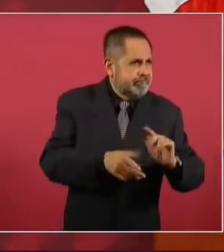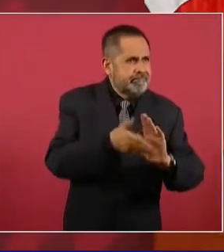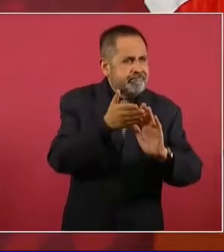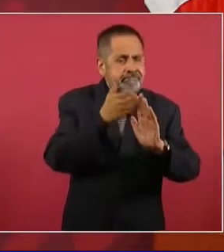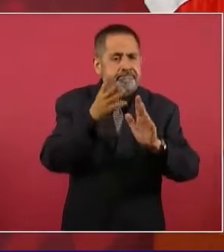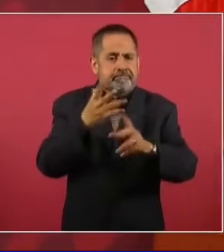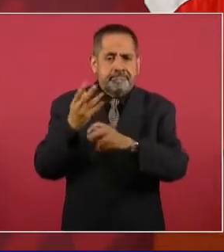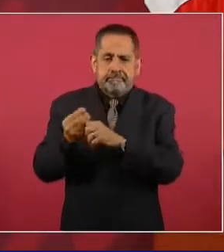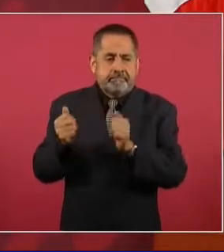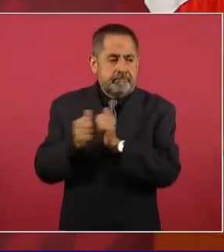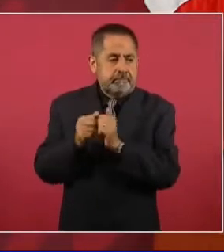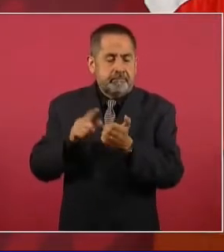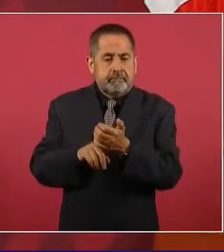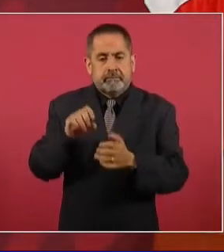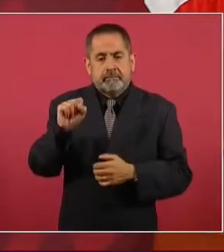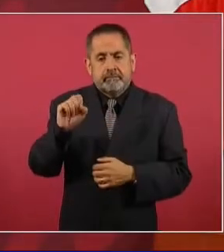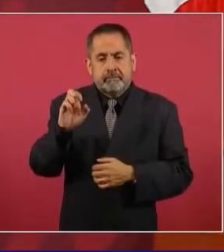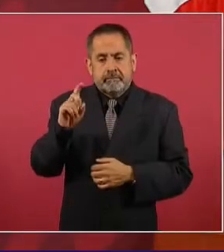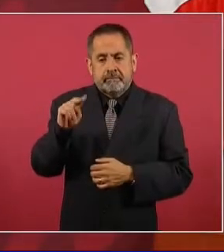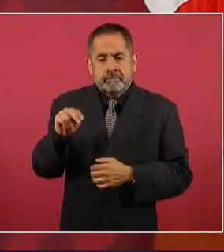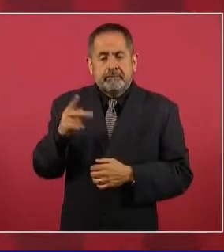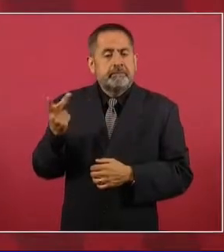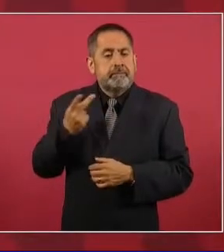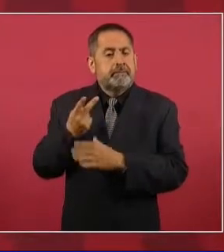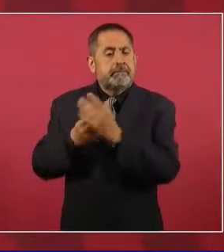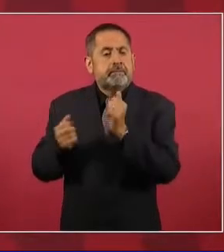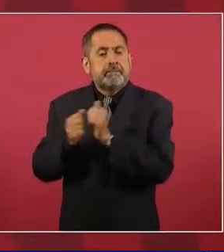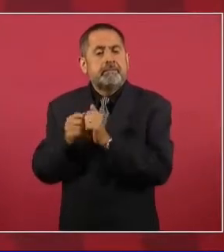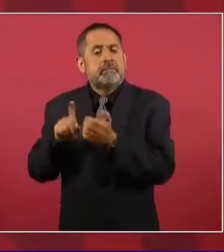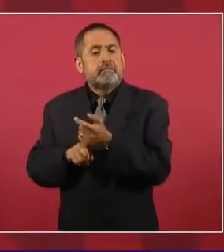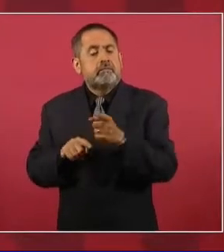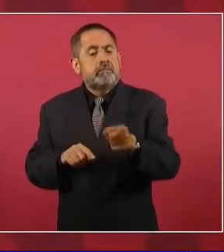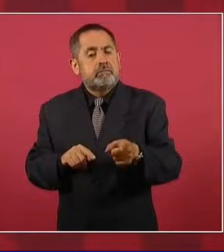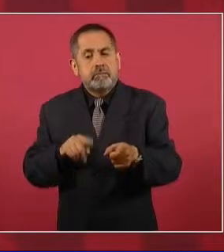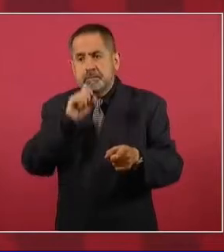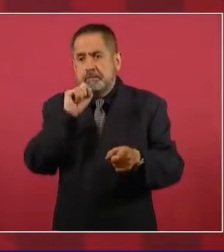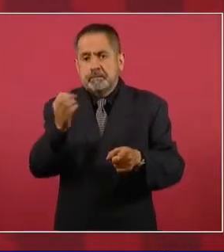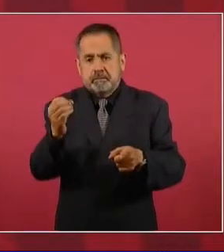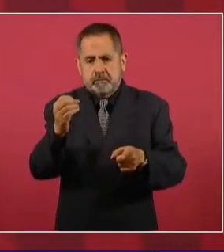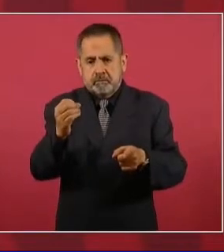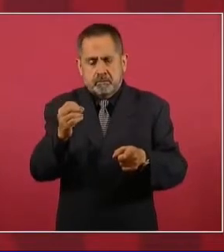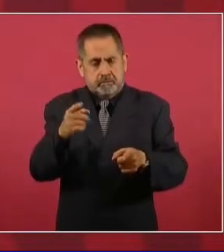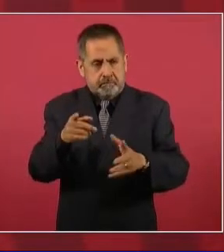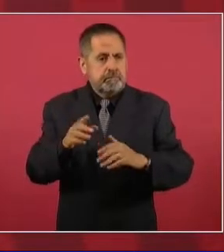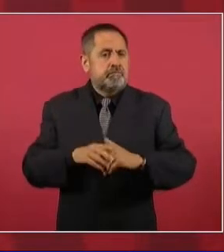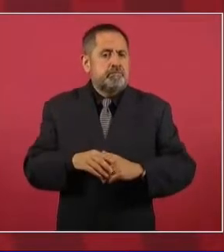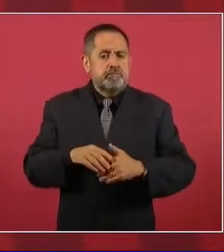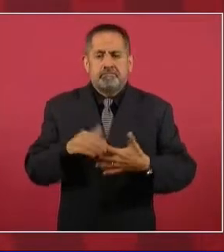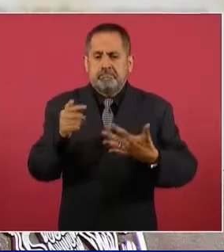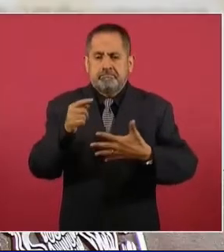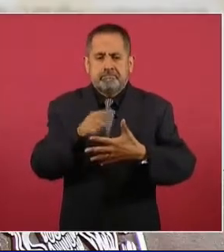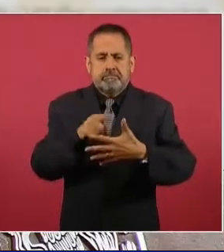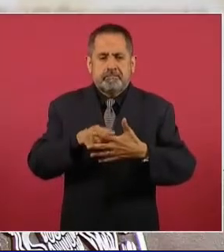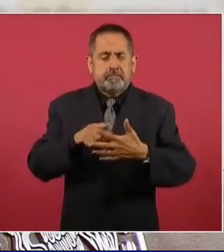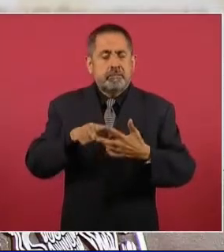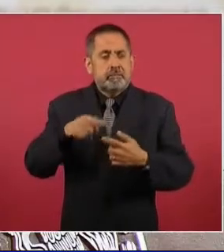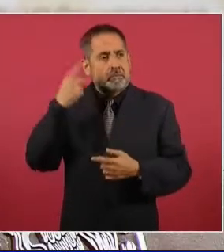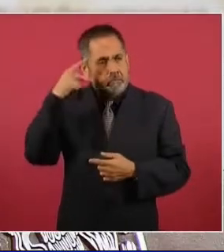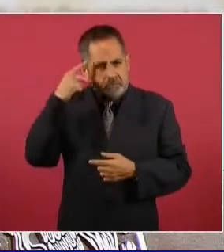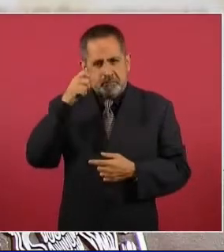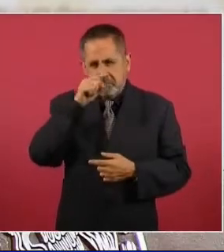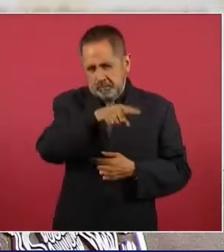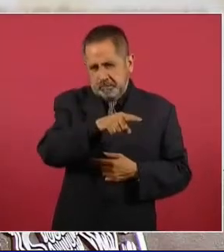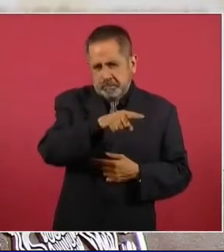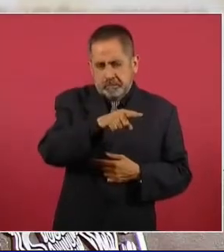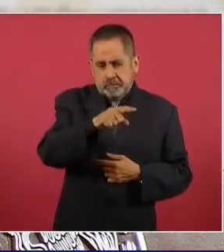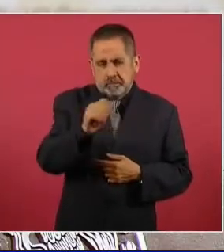UNAM con la Sedena para iniciar también en ese caso en octubre en San Alejandro. Ese es en el caso de Puebla, sí, el Hospital de